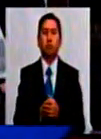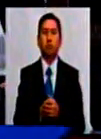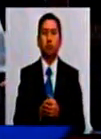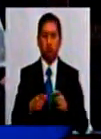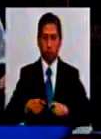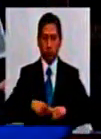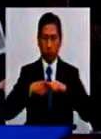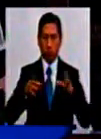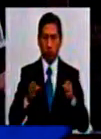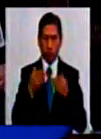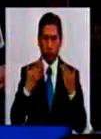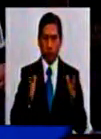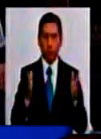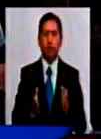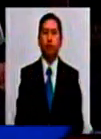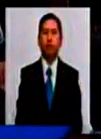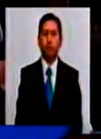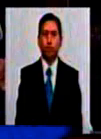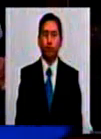levanta la sesión.